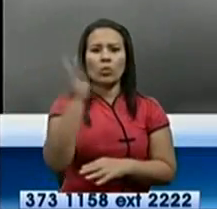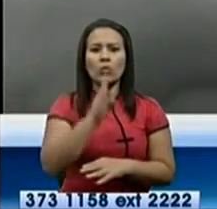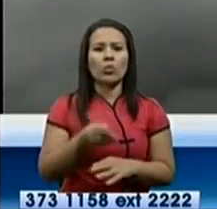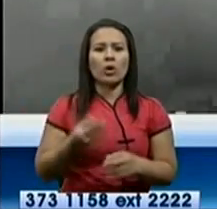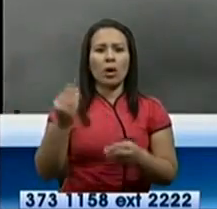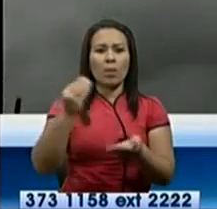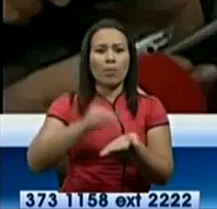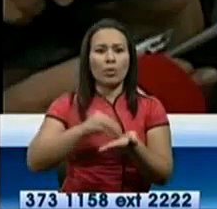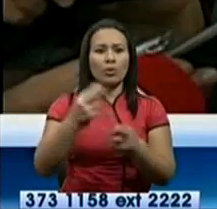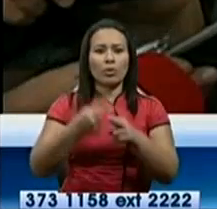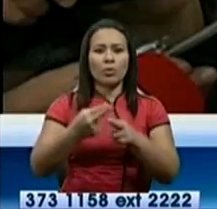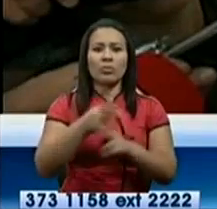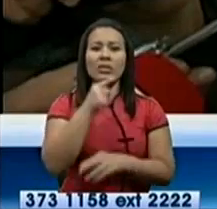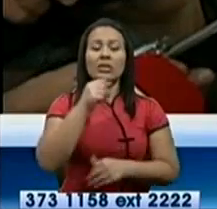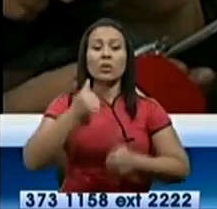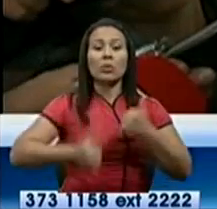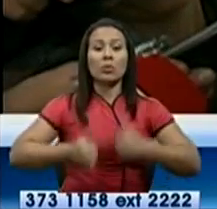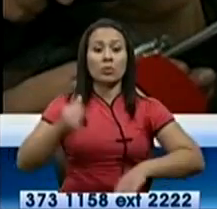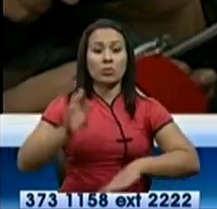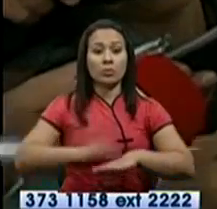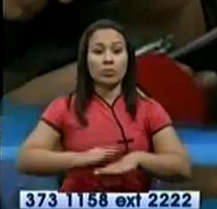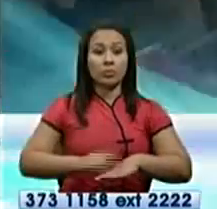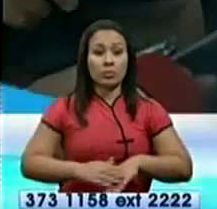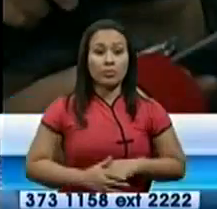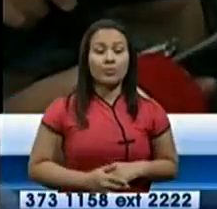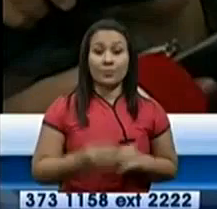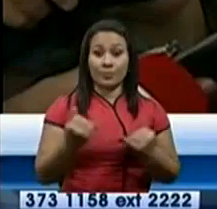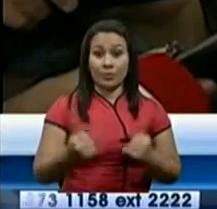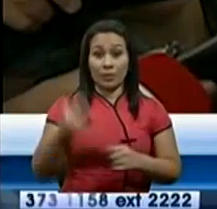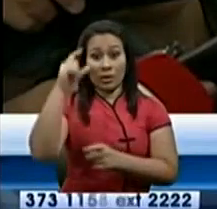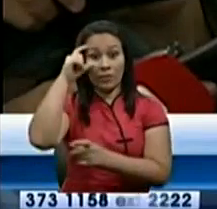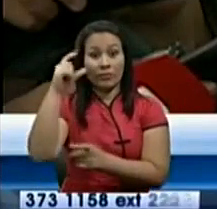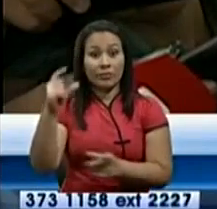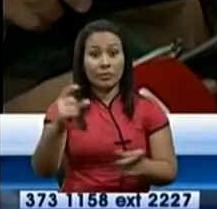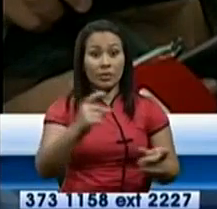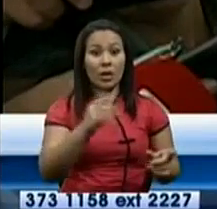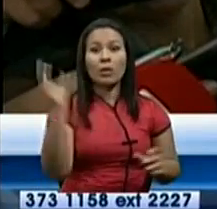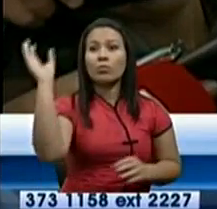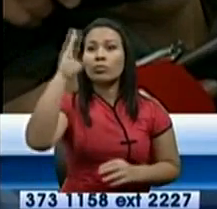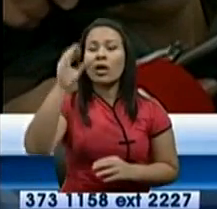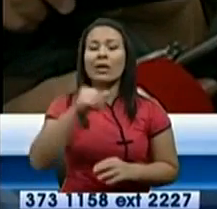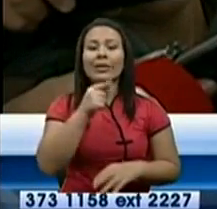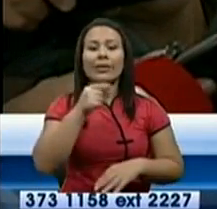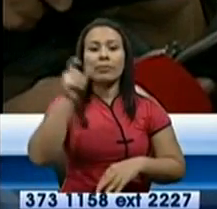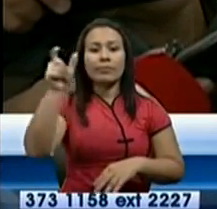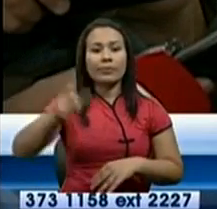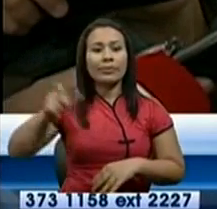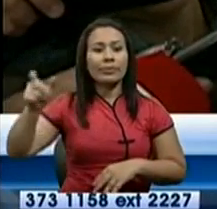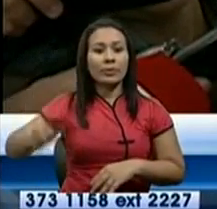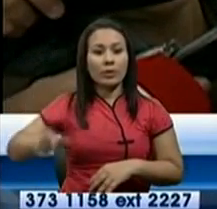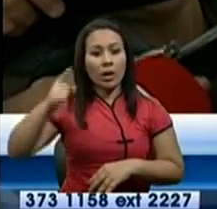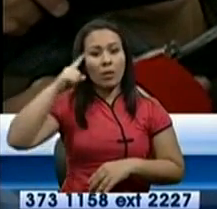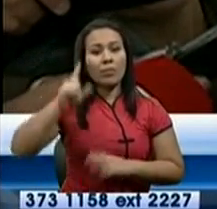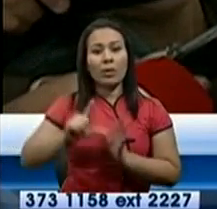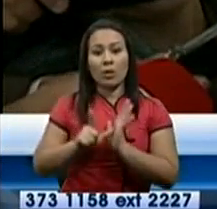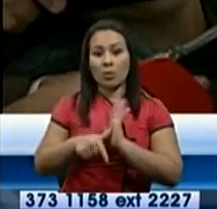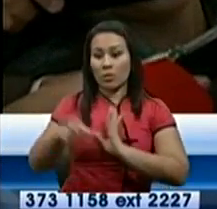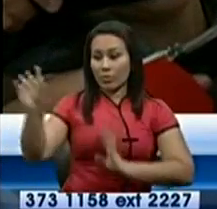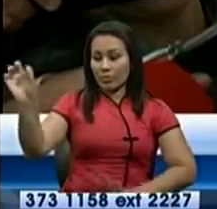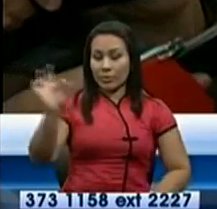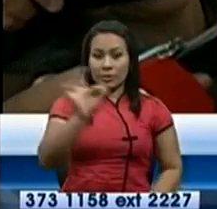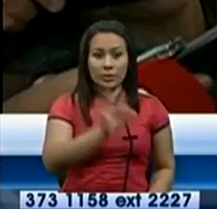de los responsables. El gran reto ahora de la Comisión, de la Fiscalía y de la Contraloría es ir por esos nombres, para procesarlos,